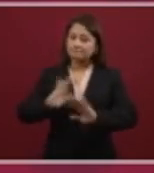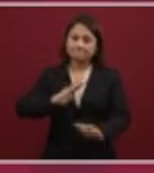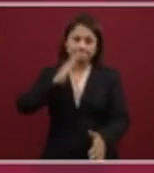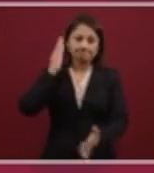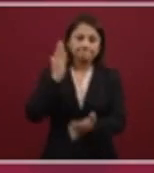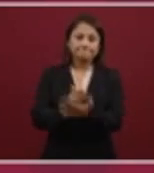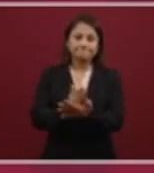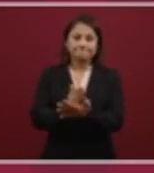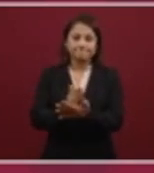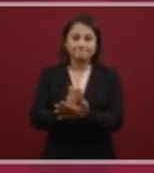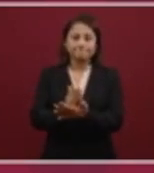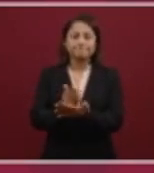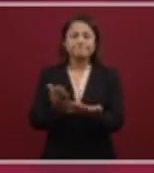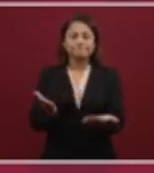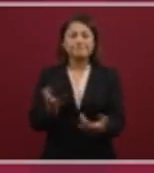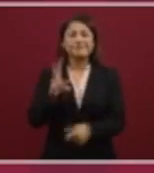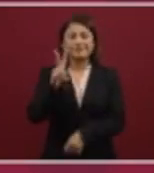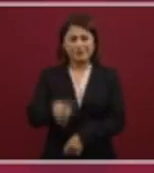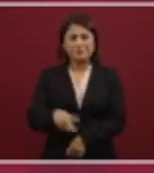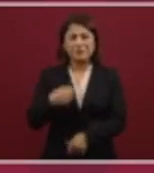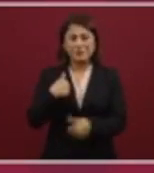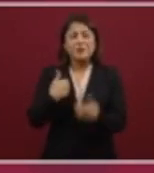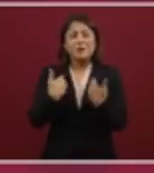Yo sé que les cuesta trabajo